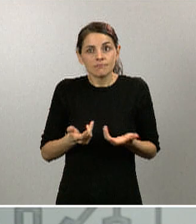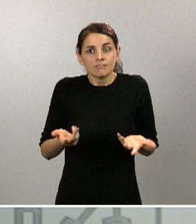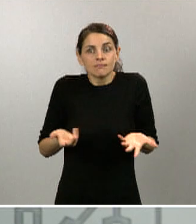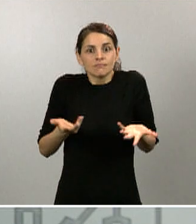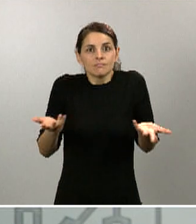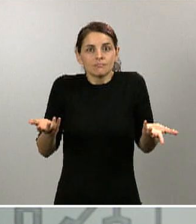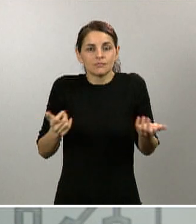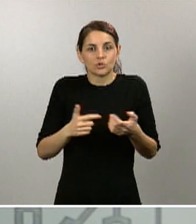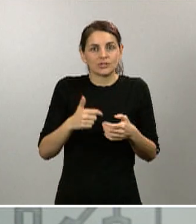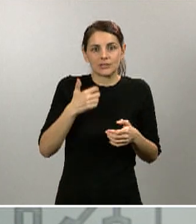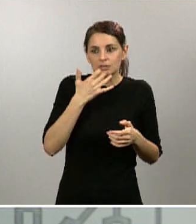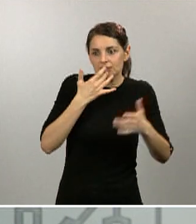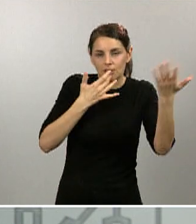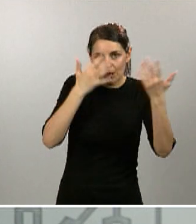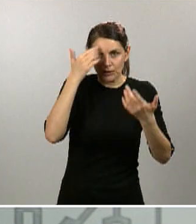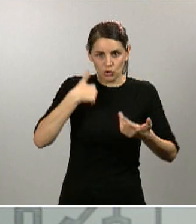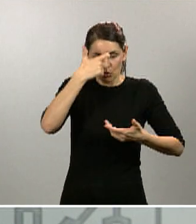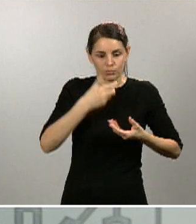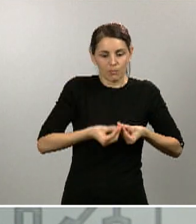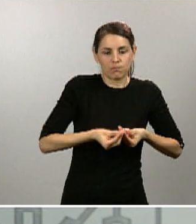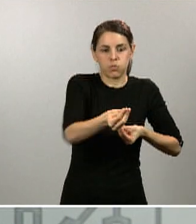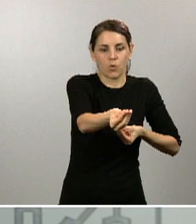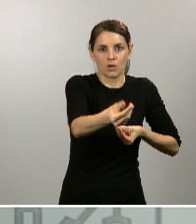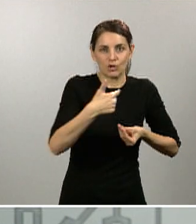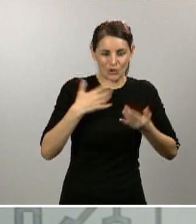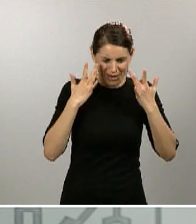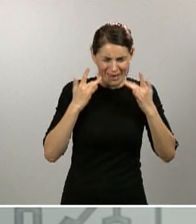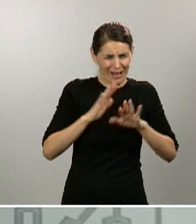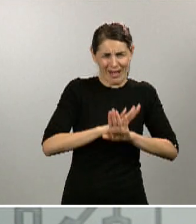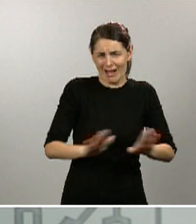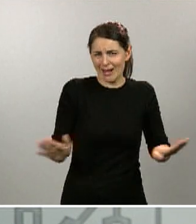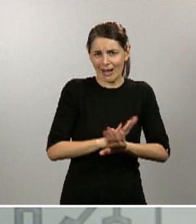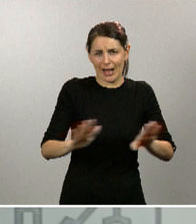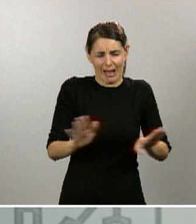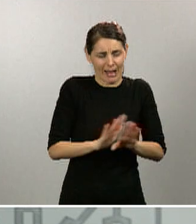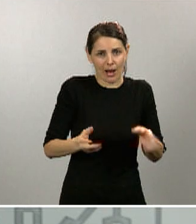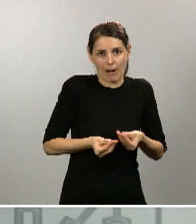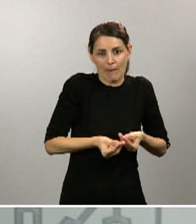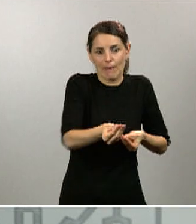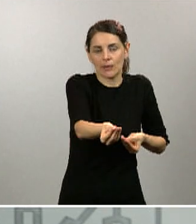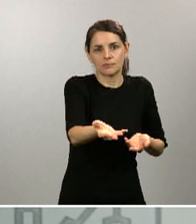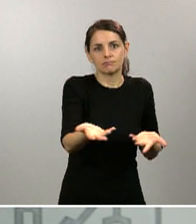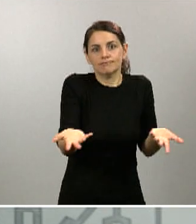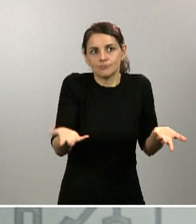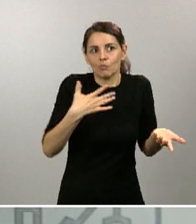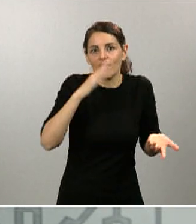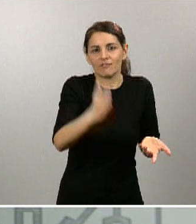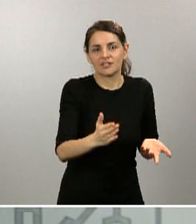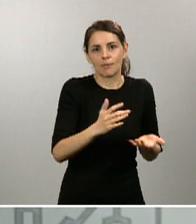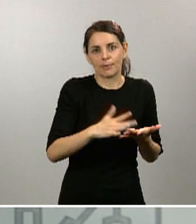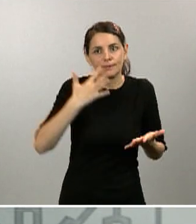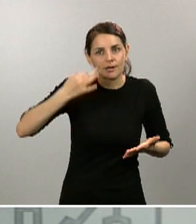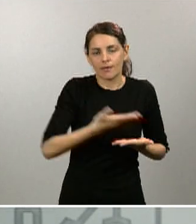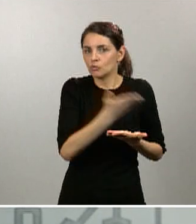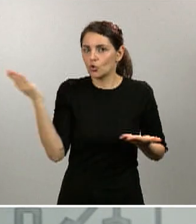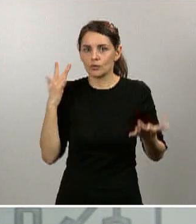de higiene en la entrega de la mascarilla, tenemos que ser un poco sensatos en algunos de estos aspectos. Y sin más, no sé si desde el